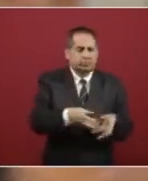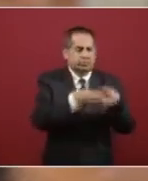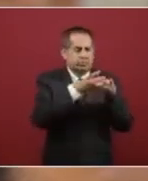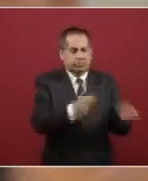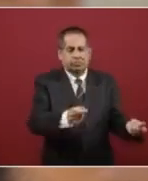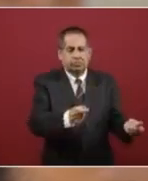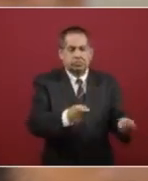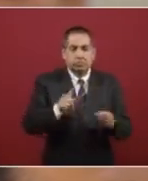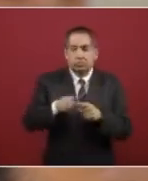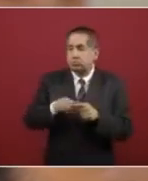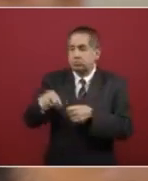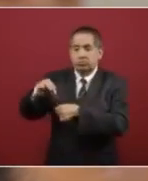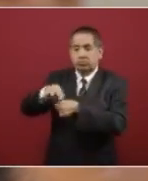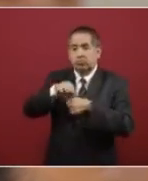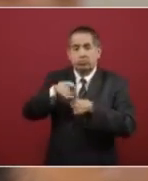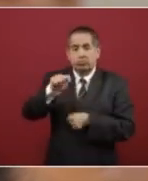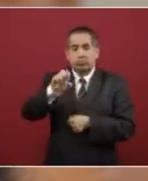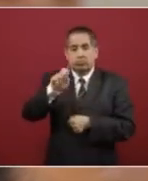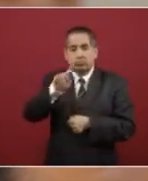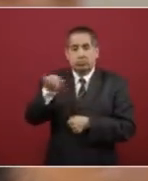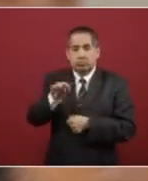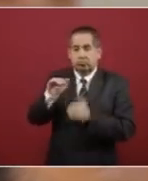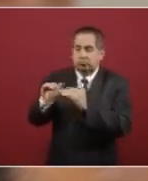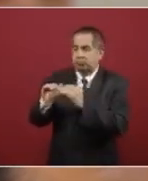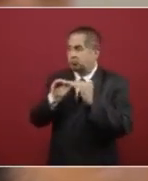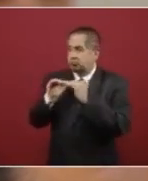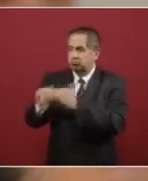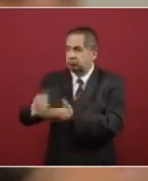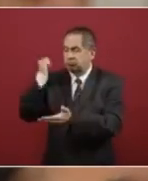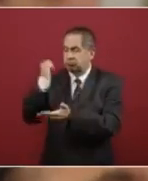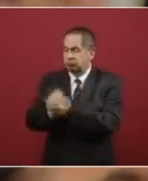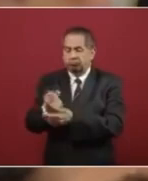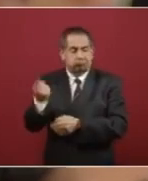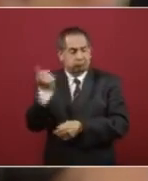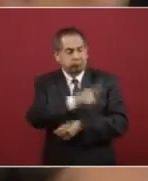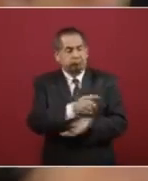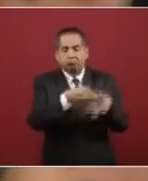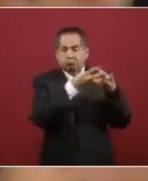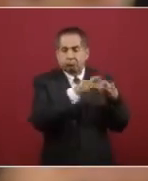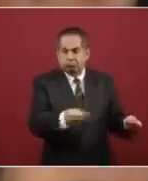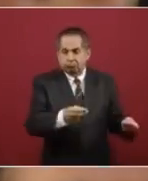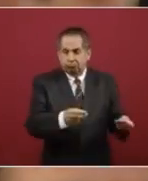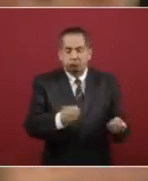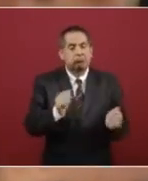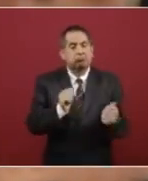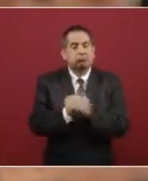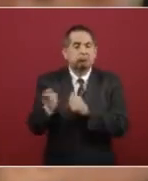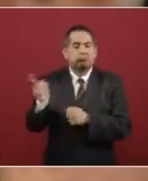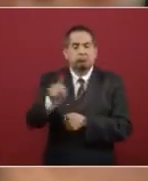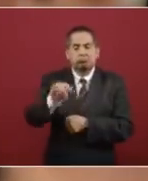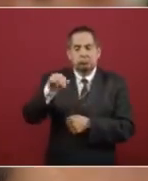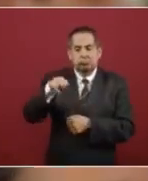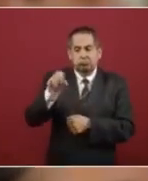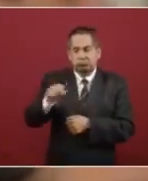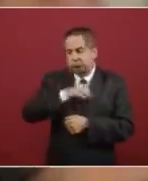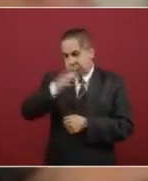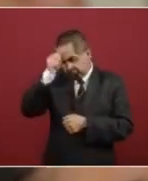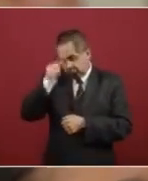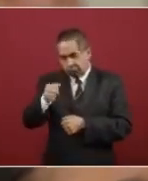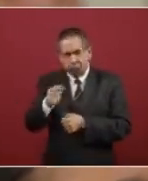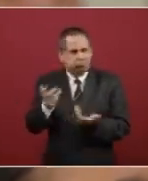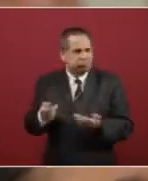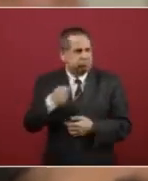decisión unánime del Tribunal Electoral y ratificado con la decisión del Consejo del INE, toda vez que el